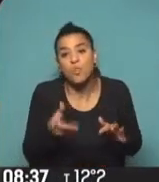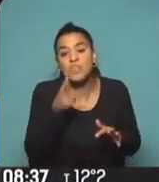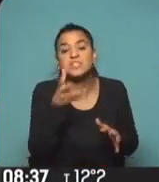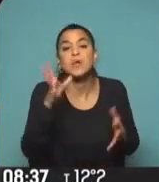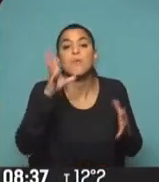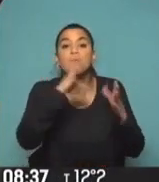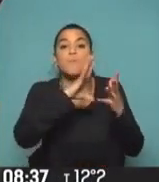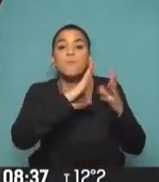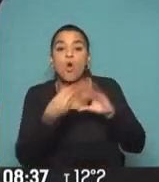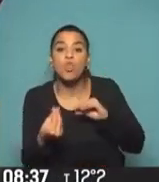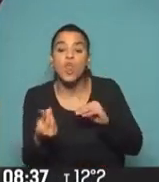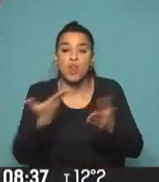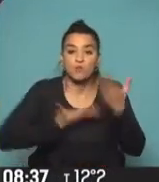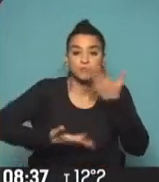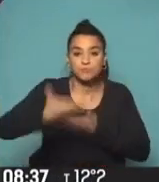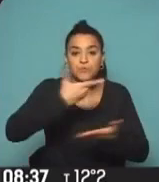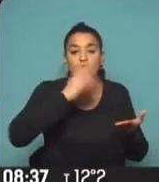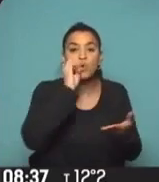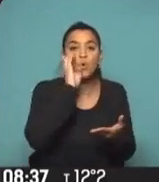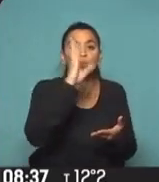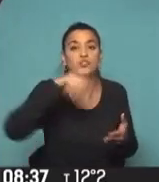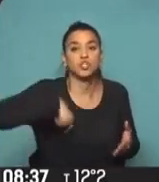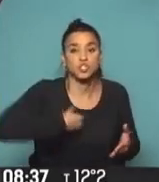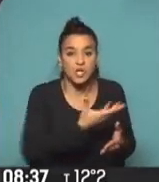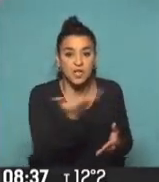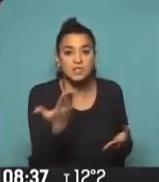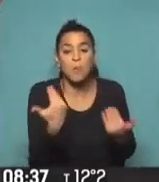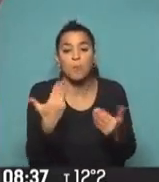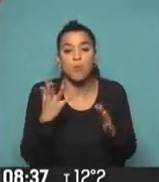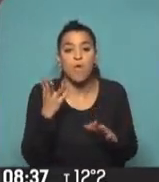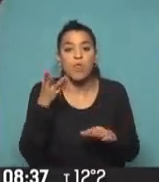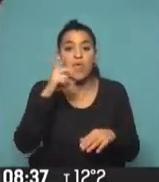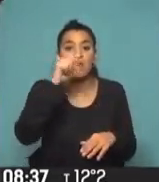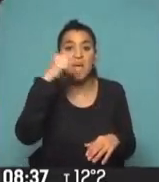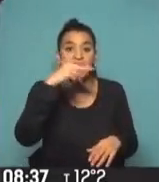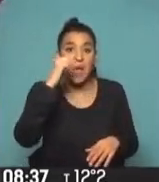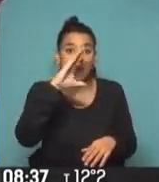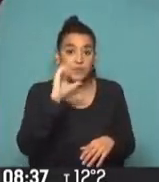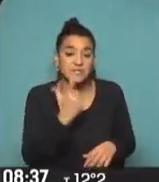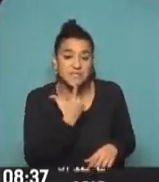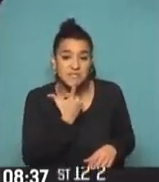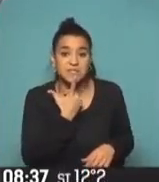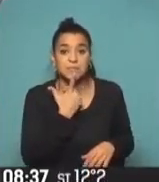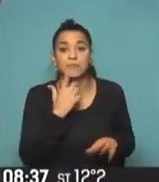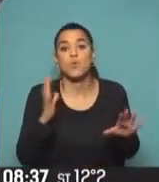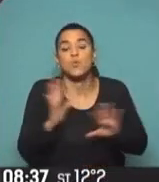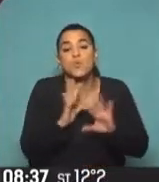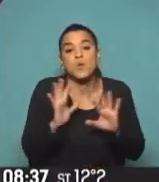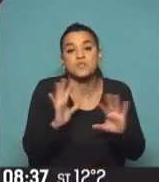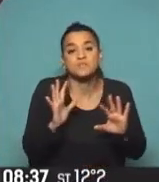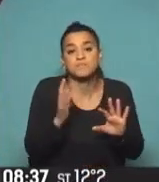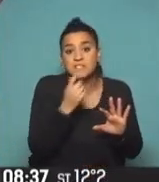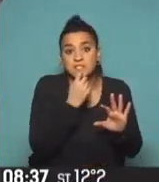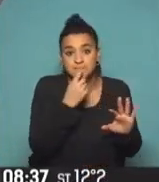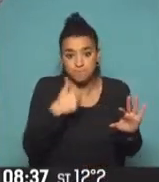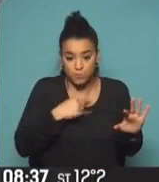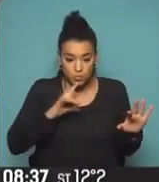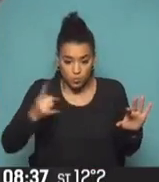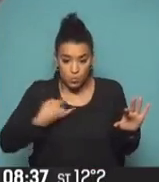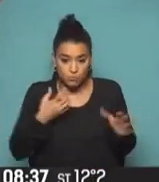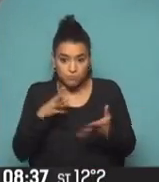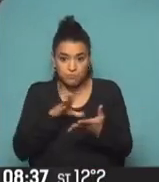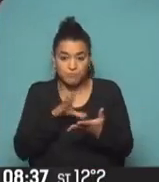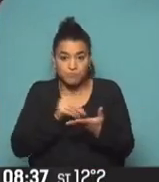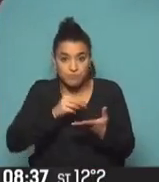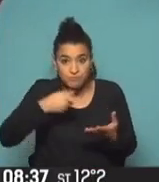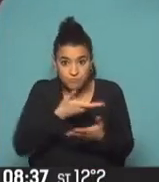modelo cooperativo que son los clubes sociales donde se puede acceder al cannabis y la sin las y no tenemos la posibilidad de cultivarlo en casa